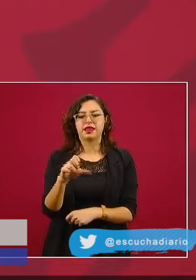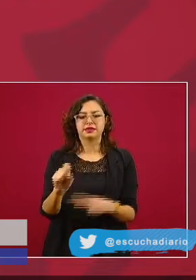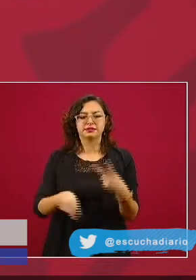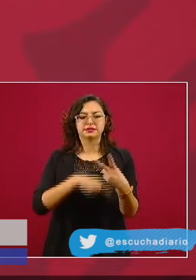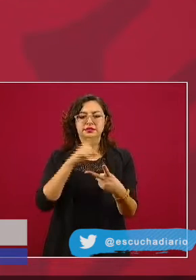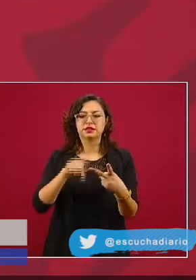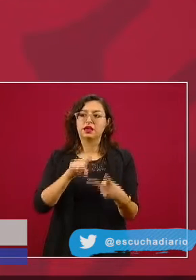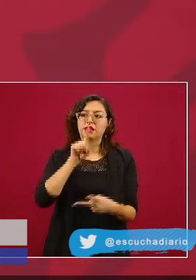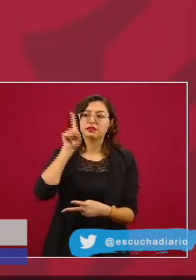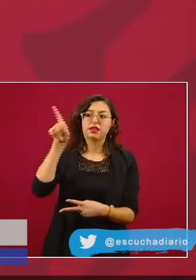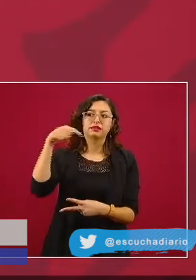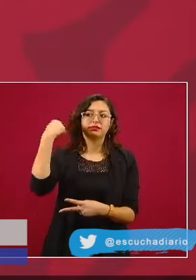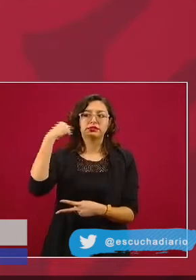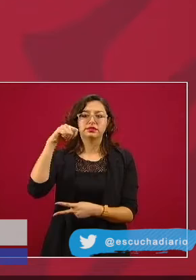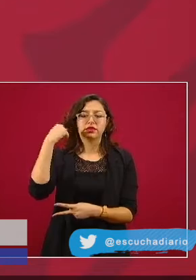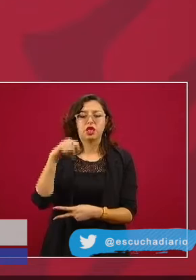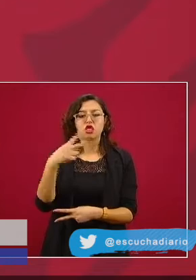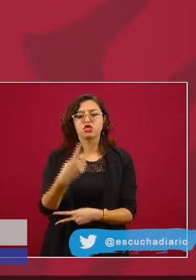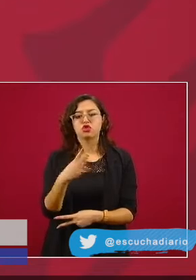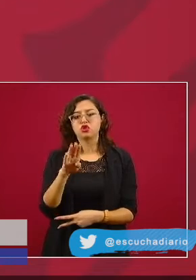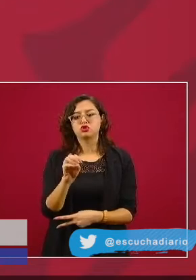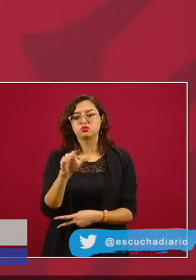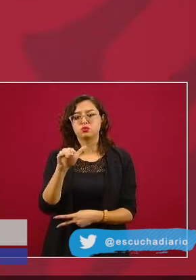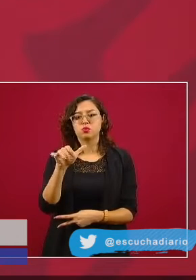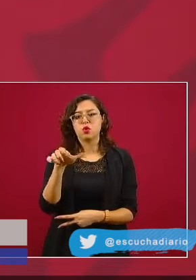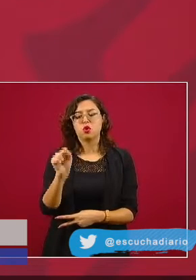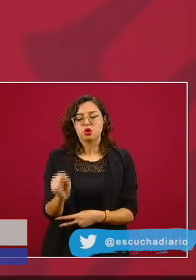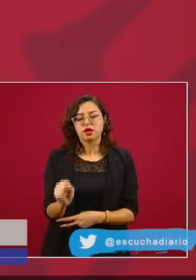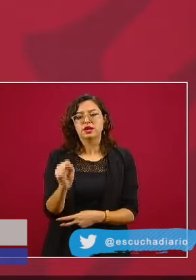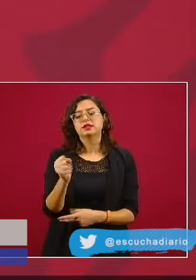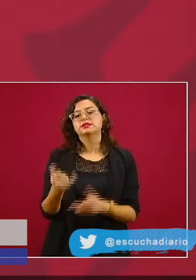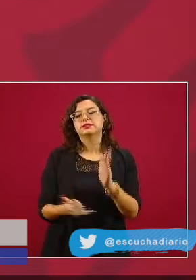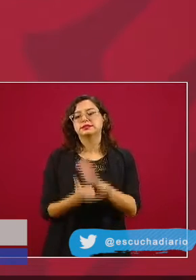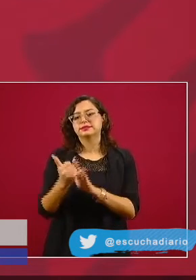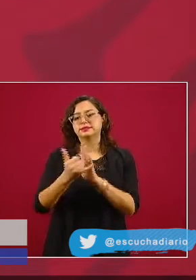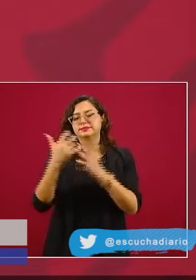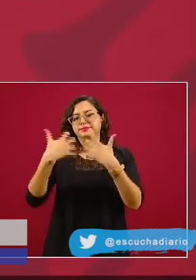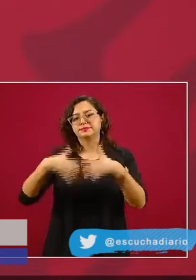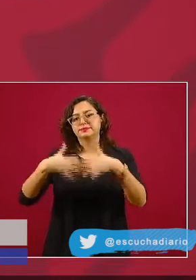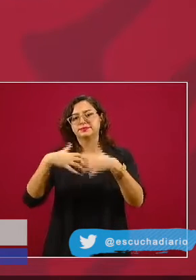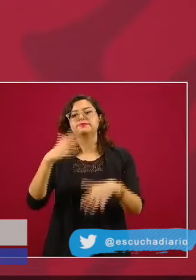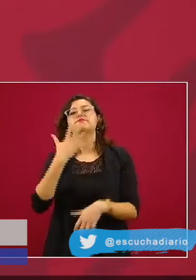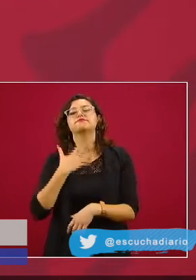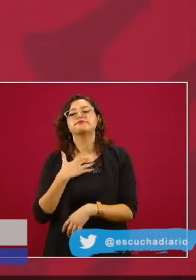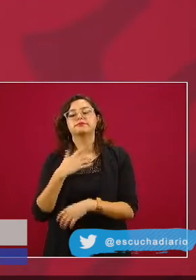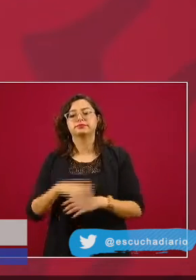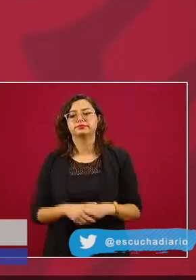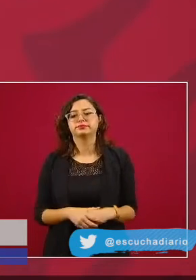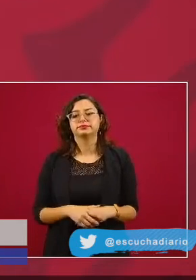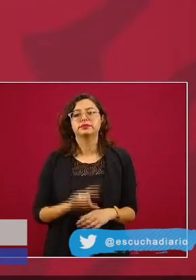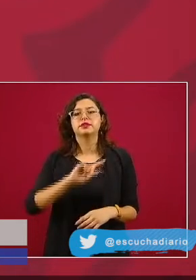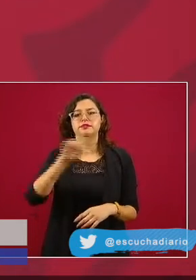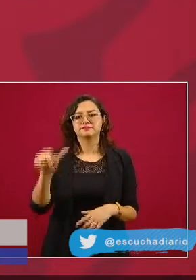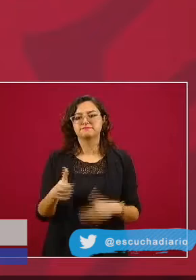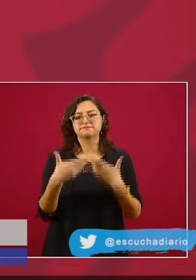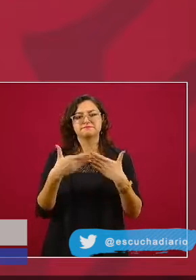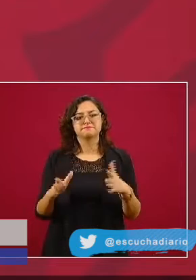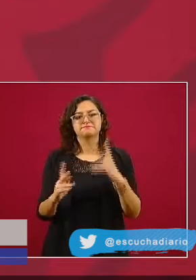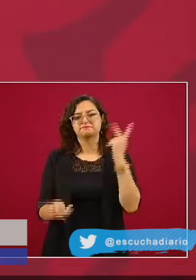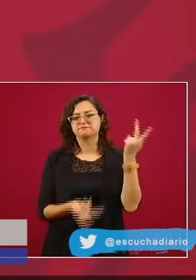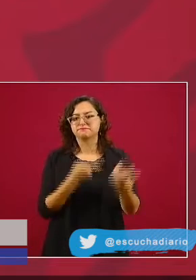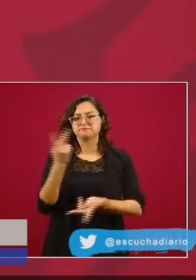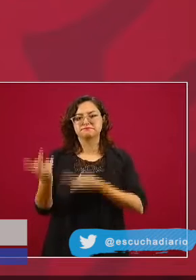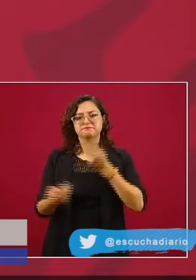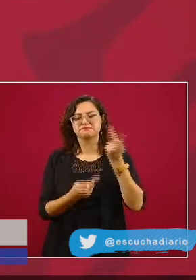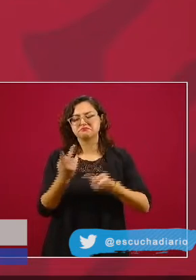menciona que durante su gobierno, el presidente Donald Trump ha mantenido una relación respetuosa. Derivado de lo anterior, el presidente confirma